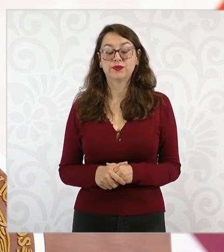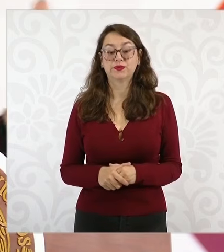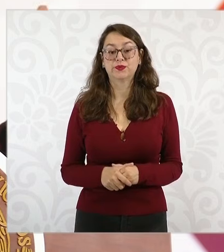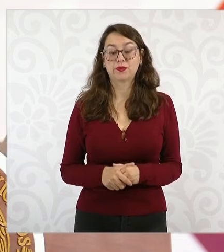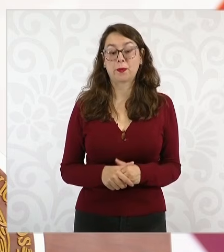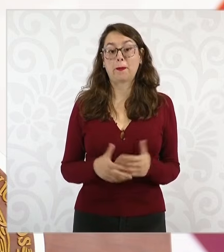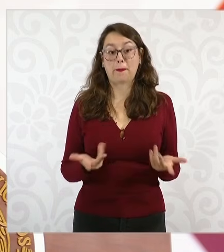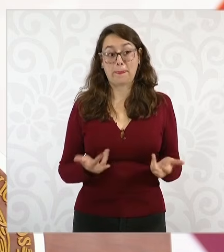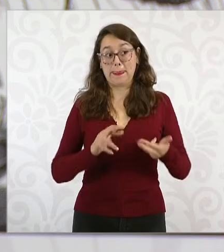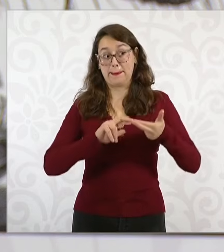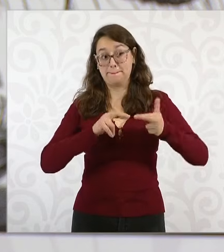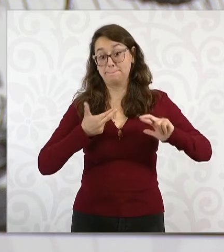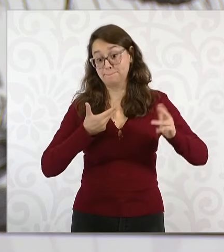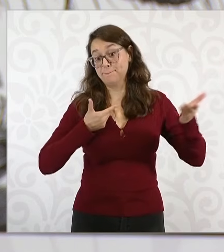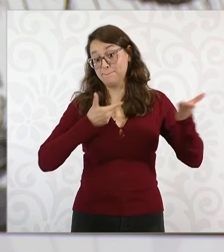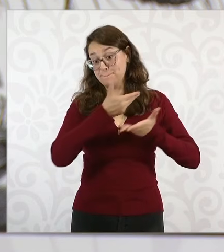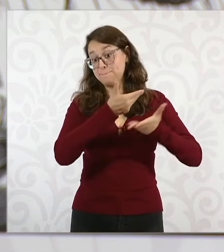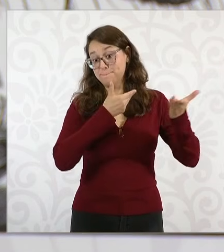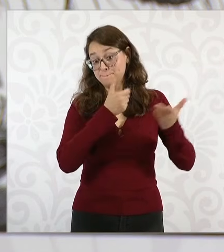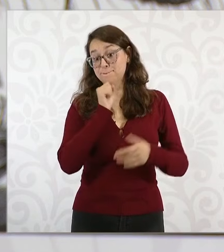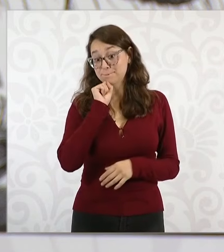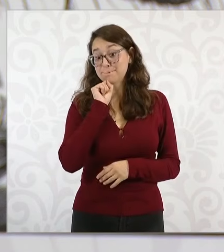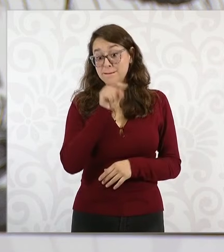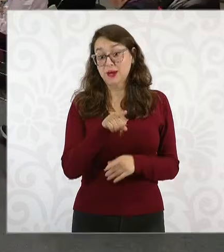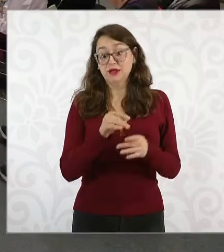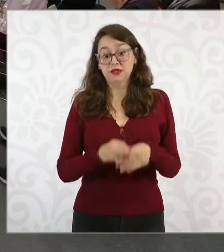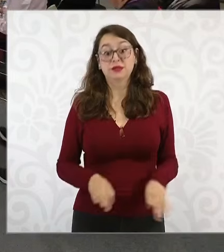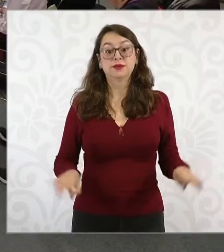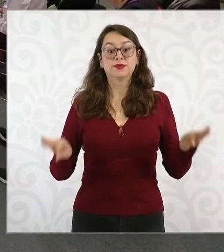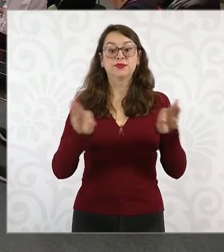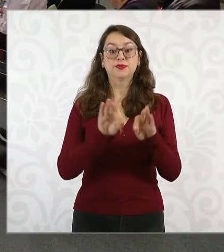y de la relación bilateral.